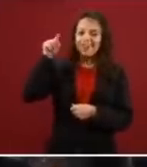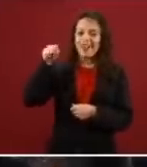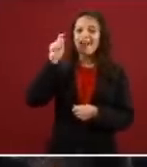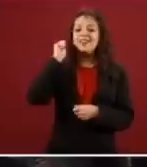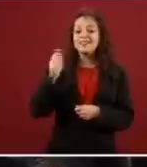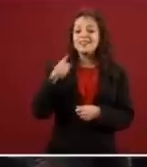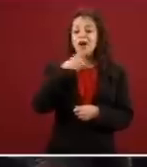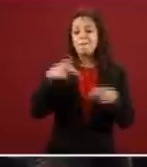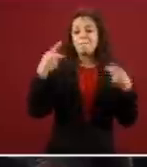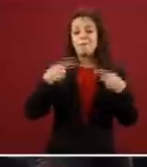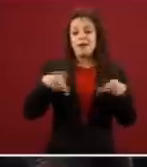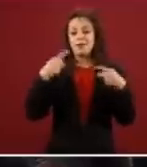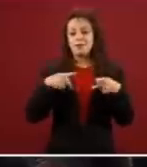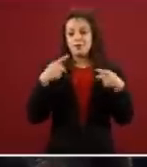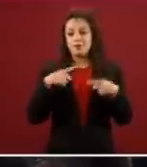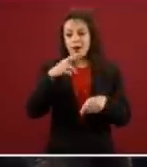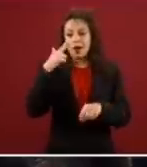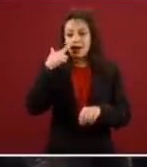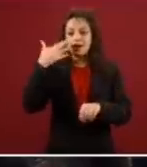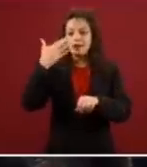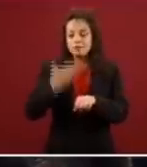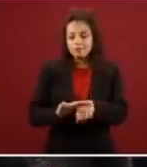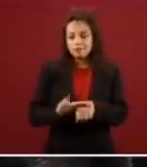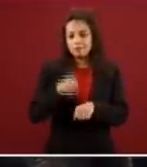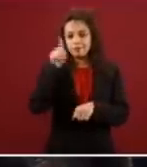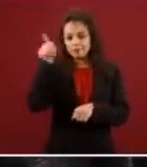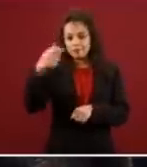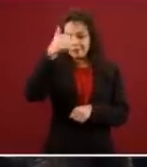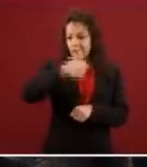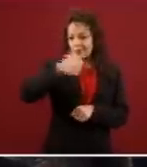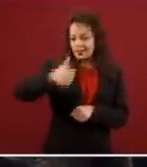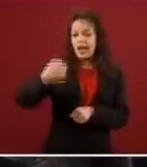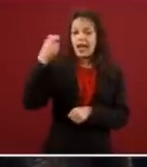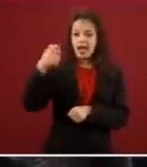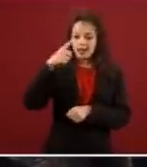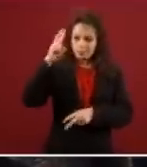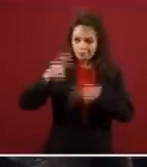Son los responsables, que además son